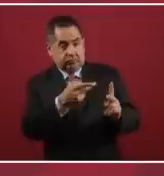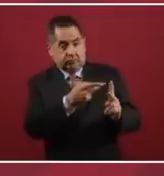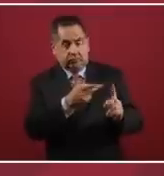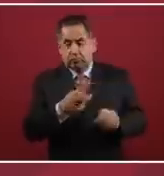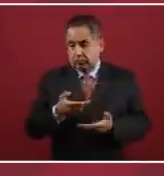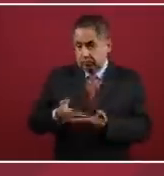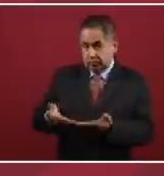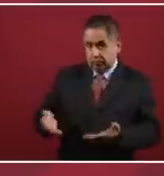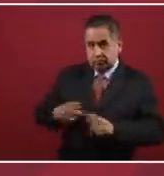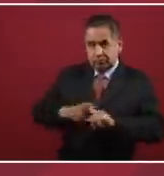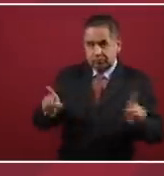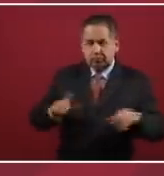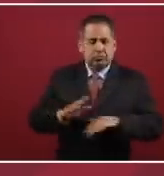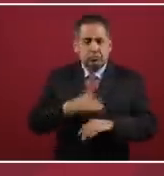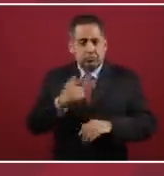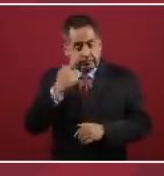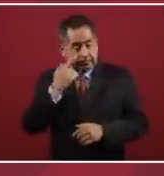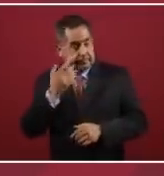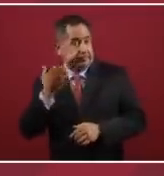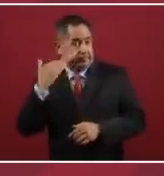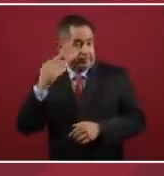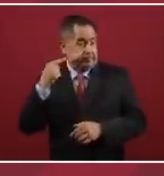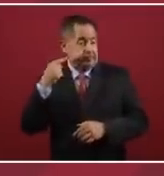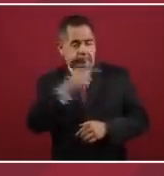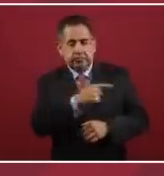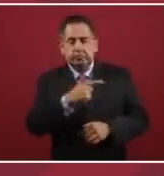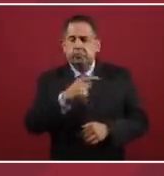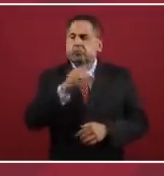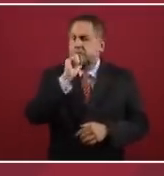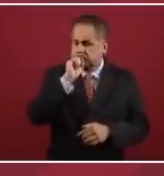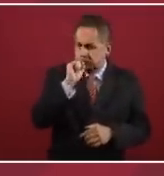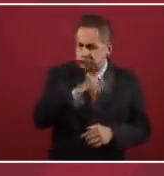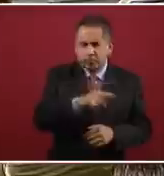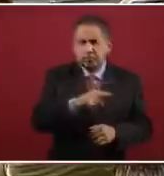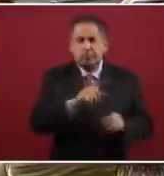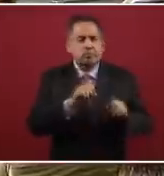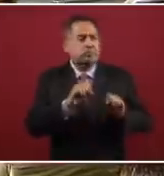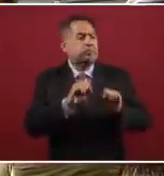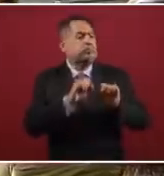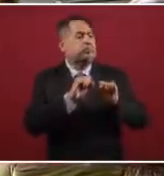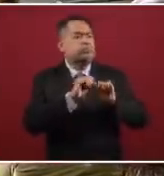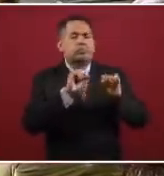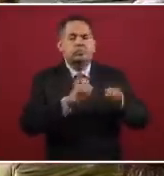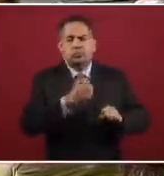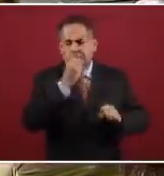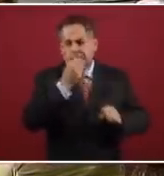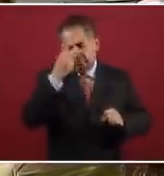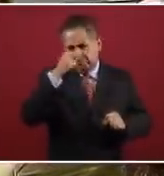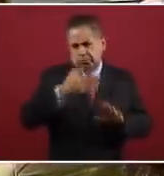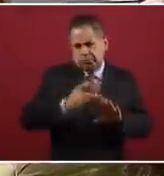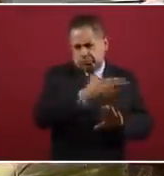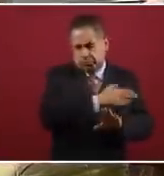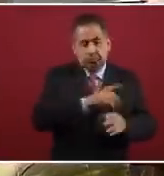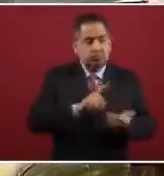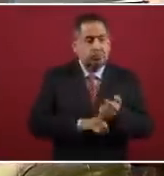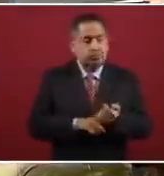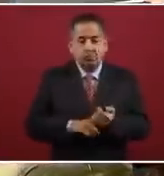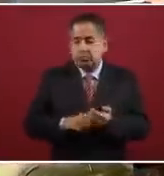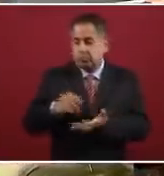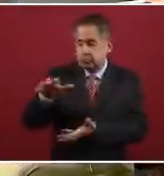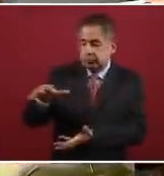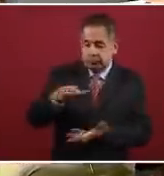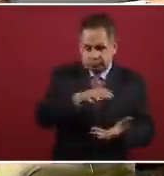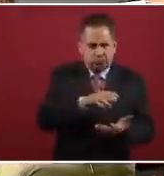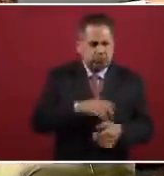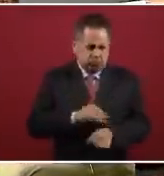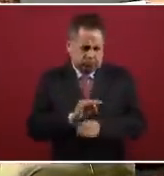estos? Aquellos, como ocurrió también con el sistema alimentario mexicano, el precio de garantía